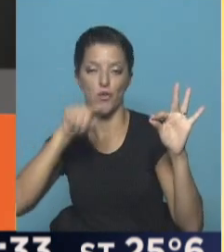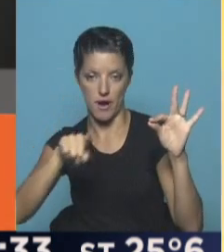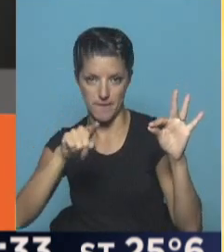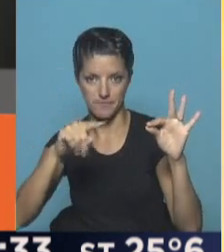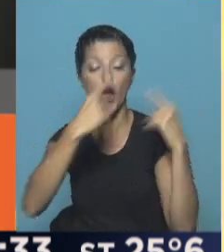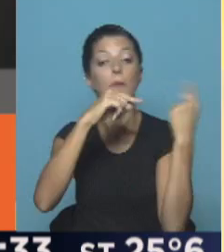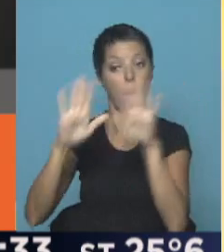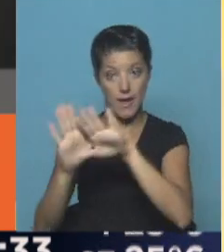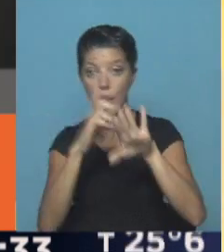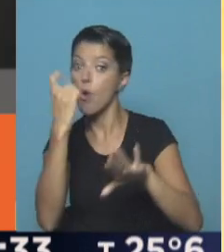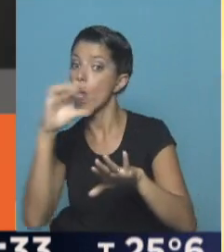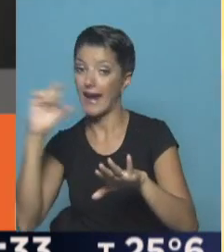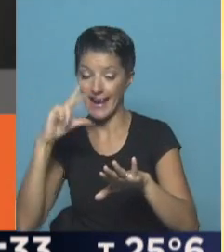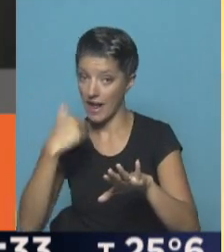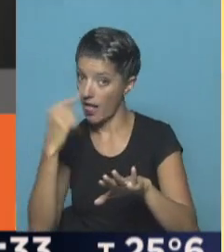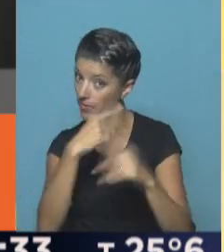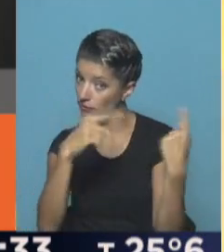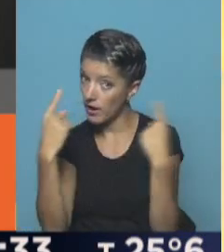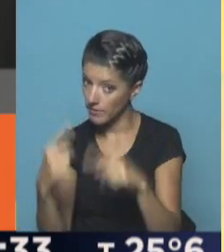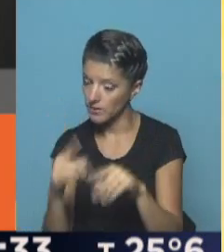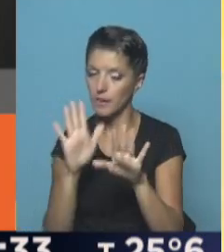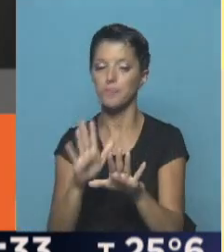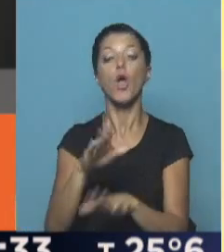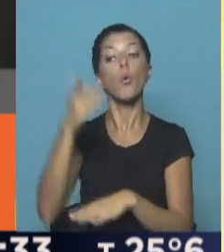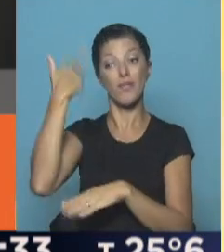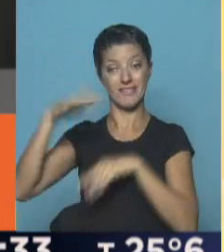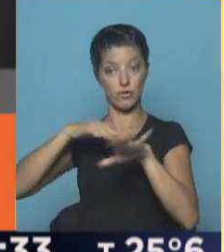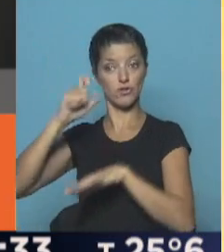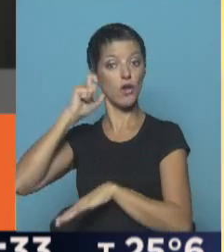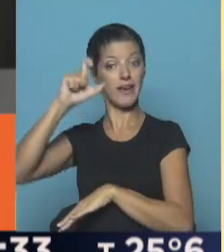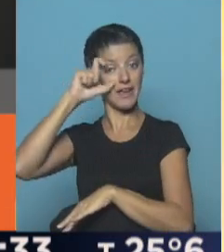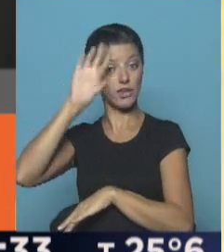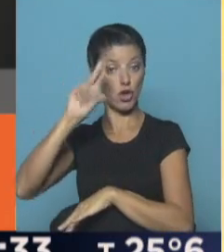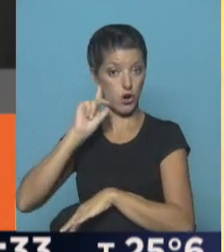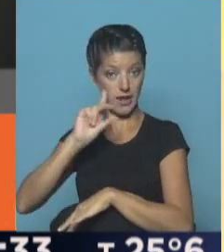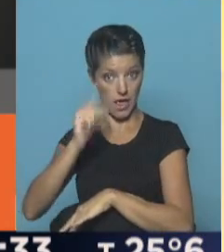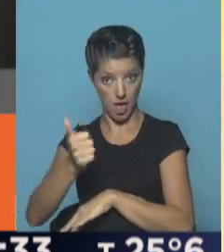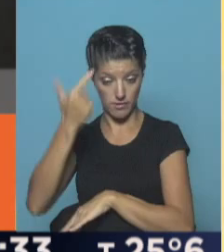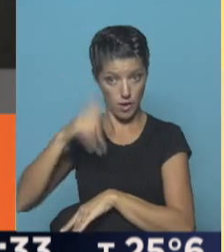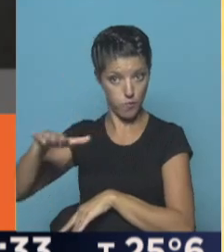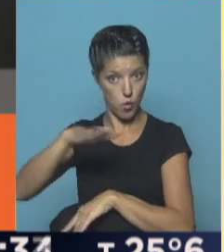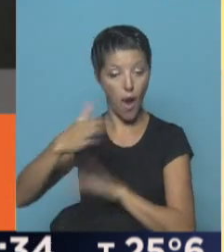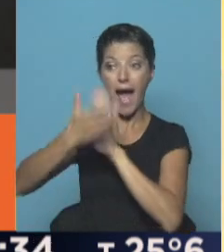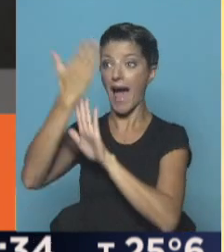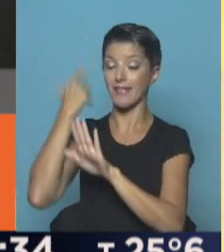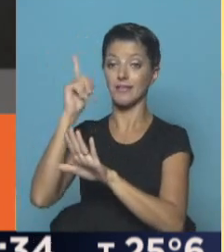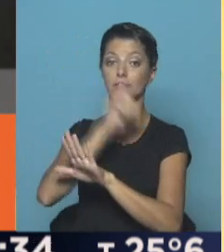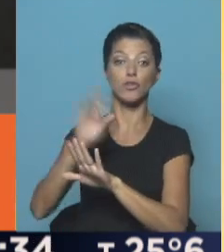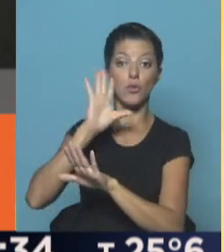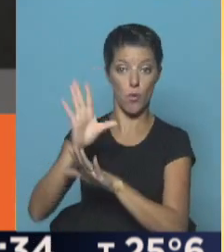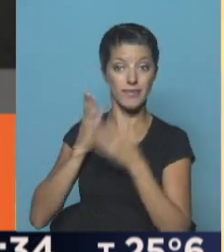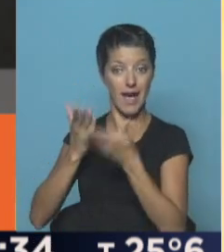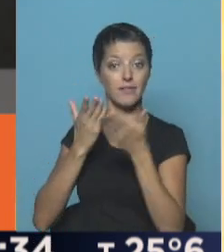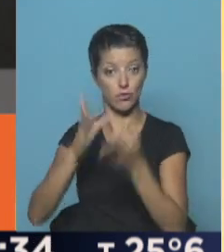militar de Putin cuando ocurrió lo de Georgia, y dicho sea de paso, en Georgia entonces había 150 asesores